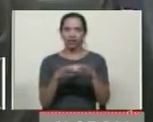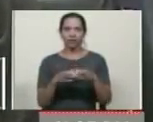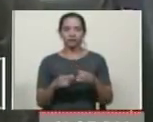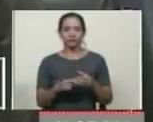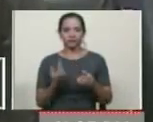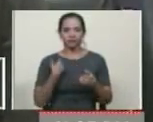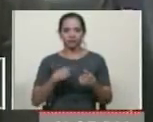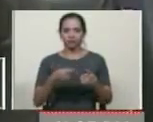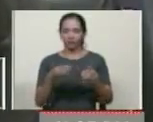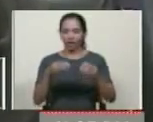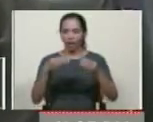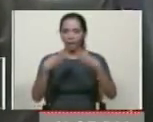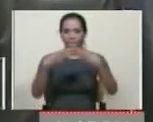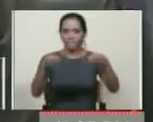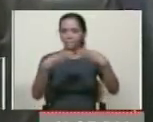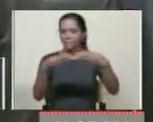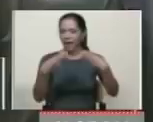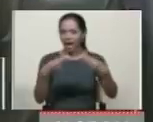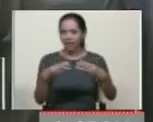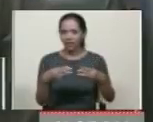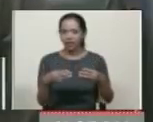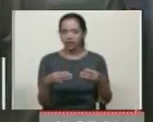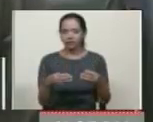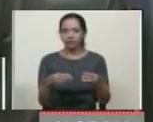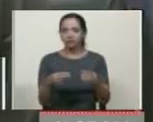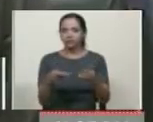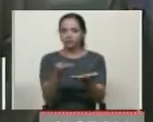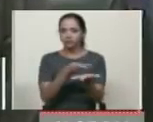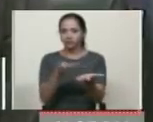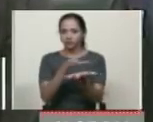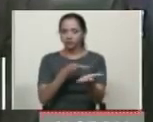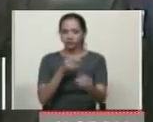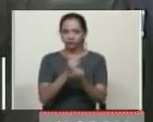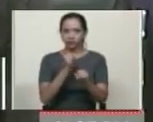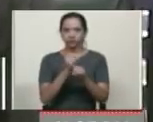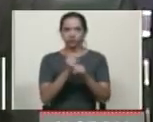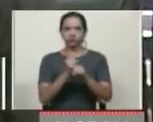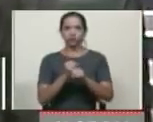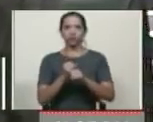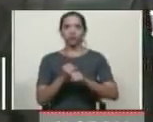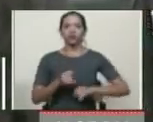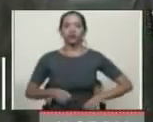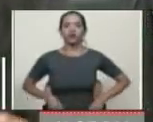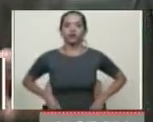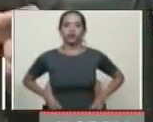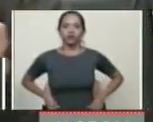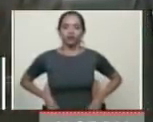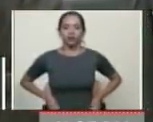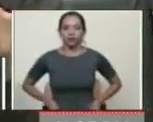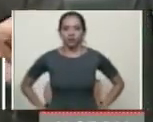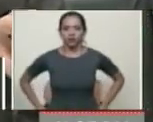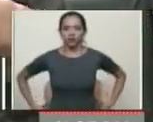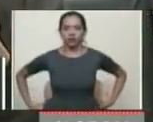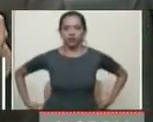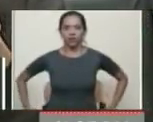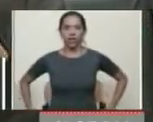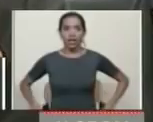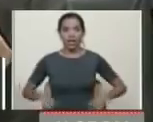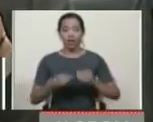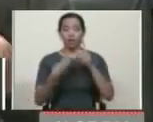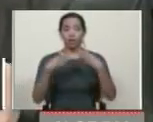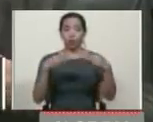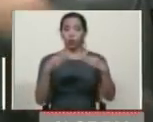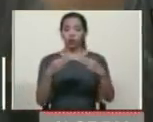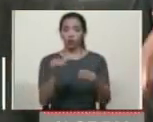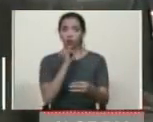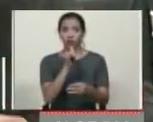página, bueno, la publicó en una oportunidad que yo... materiales de Wikileaks. Bien dice allí el compañero Correa, no hay conexión entre Julian Assange